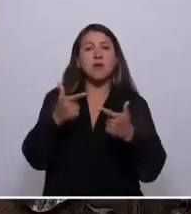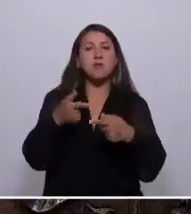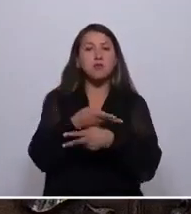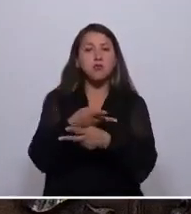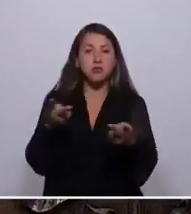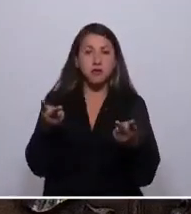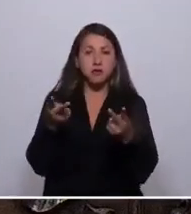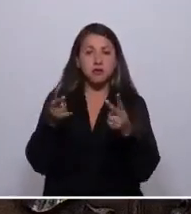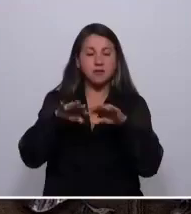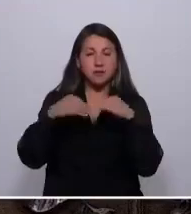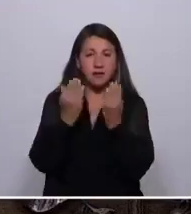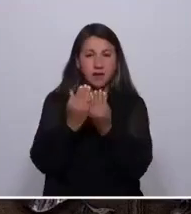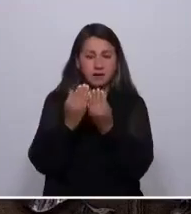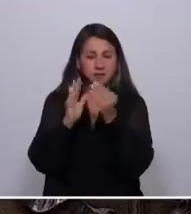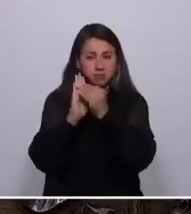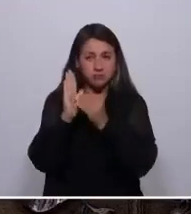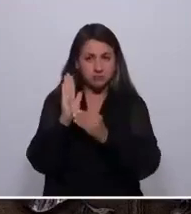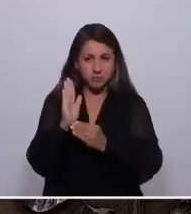completas.